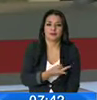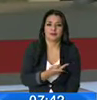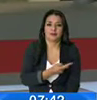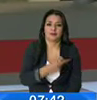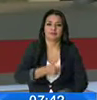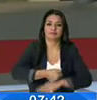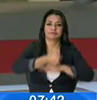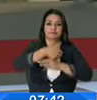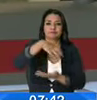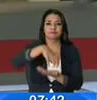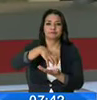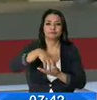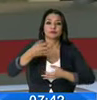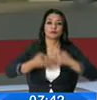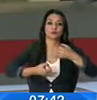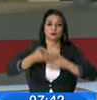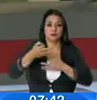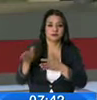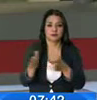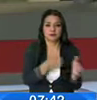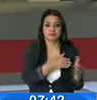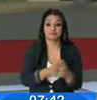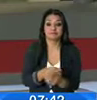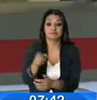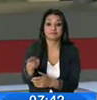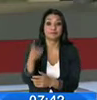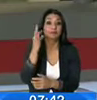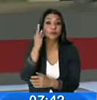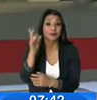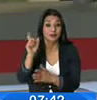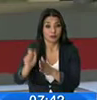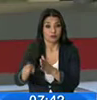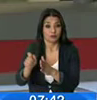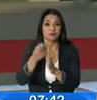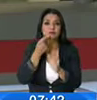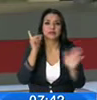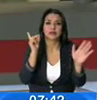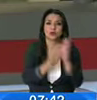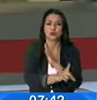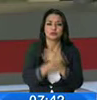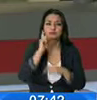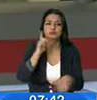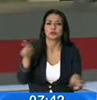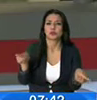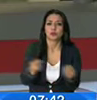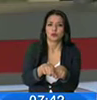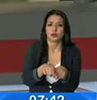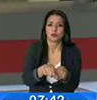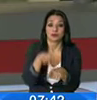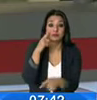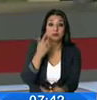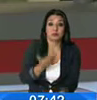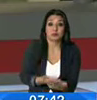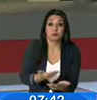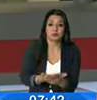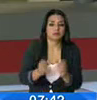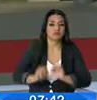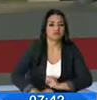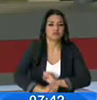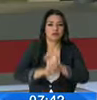Corte Provincial de Justicia, mientras que la parte demandante cuestiona lo que resuelve, pues señalan que las pruebas